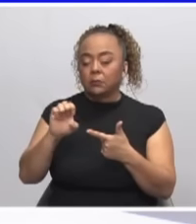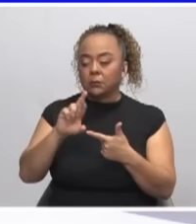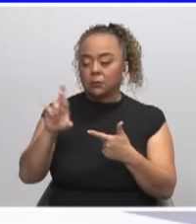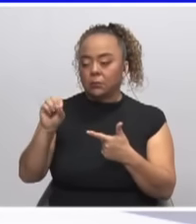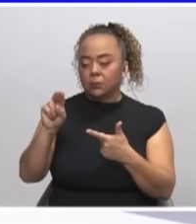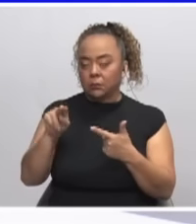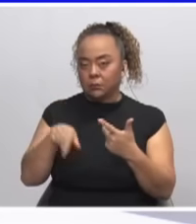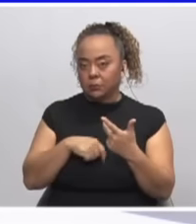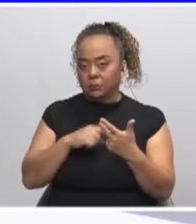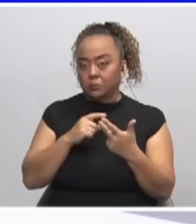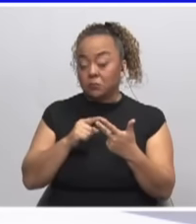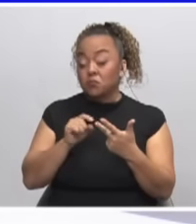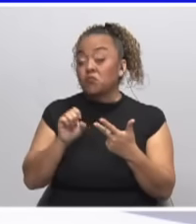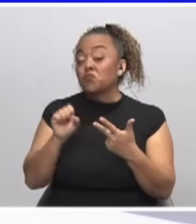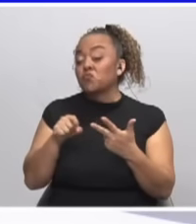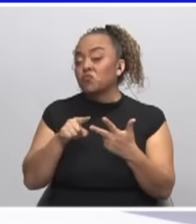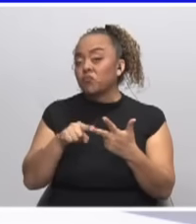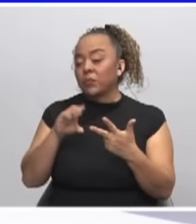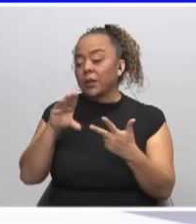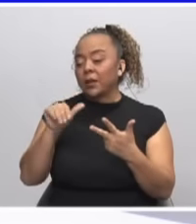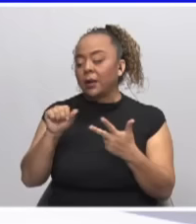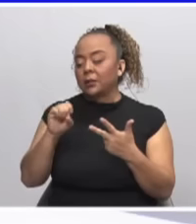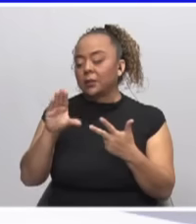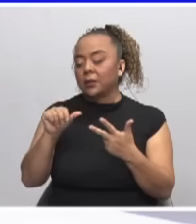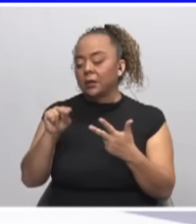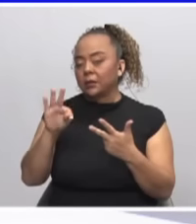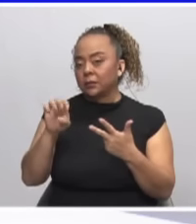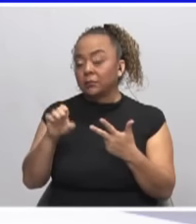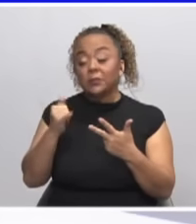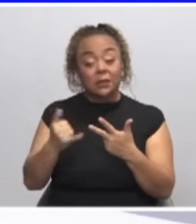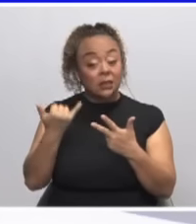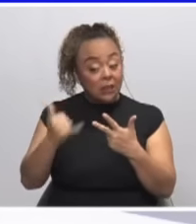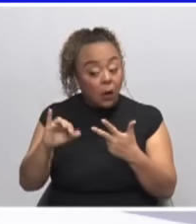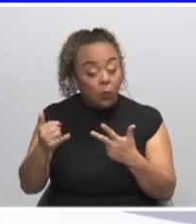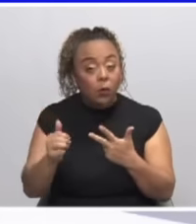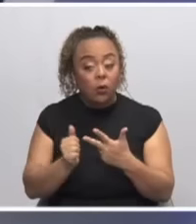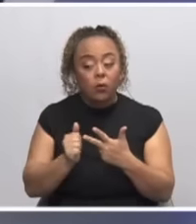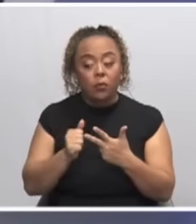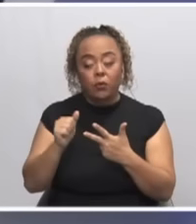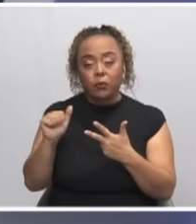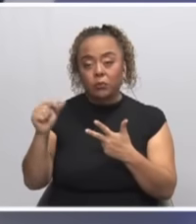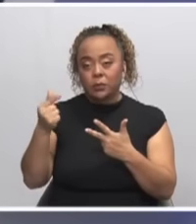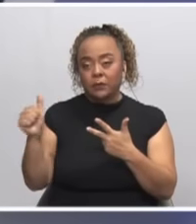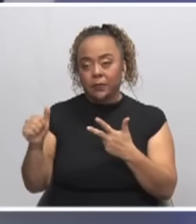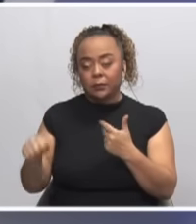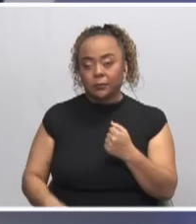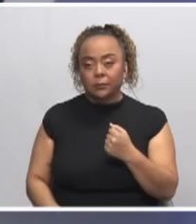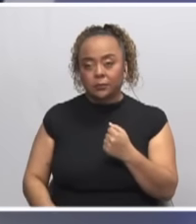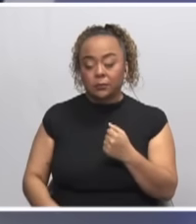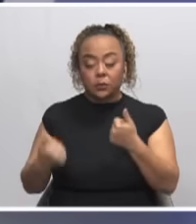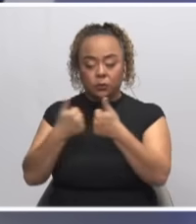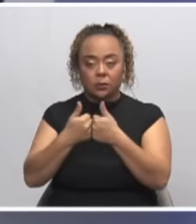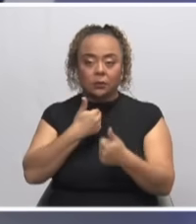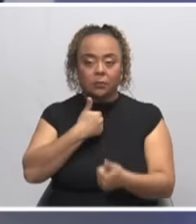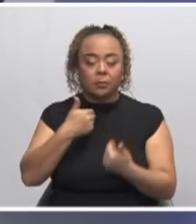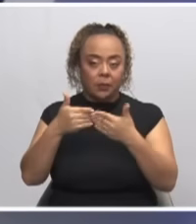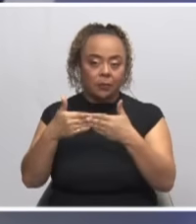eh podría estar incluso cascante que ya jugó con Alfaro en esta serie contra